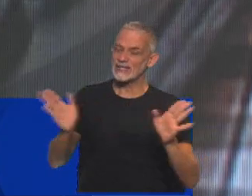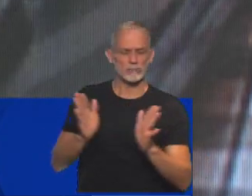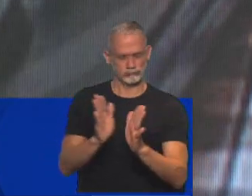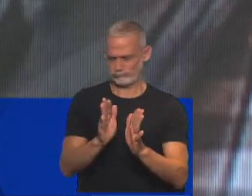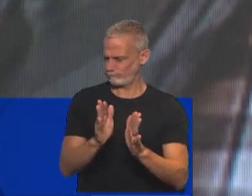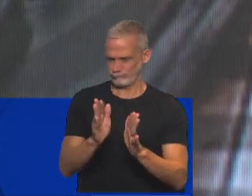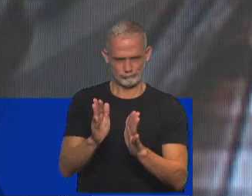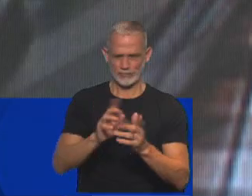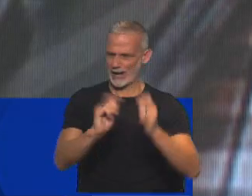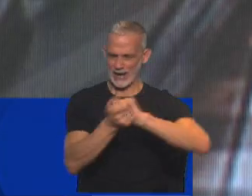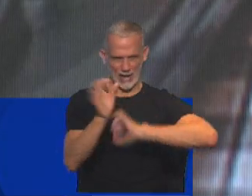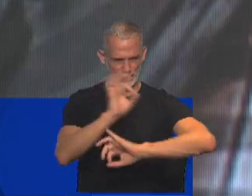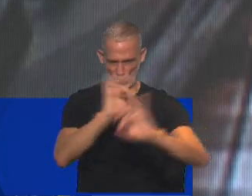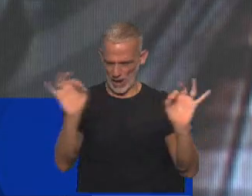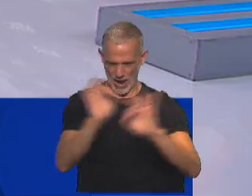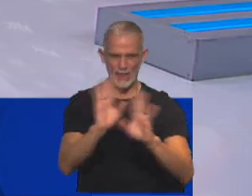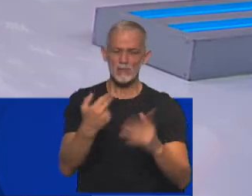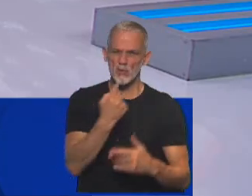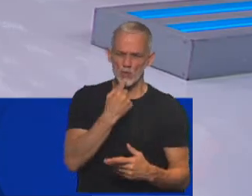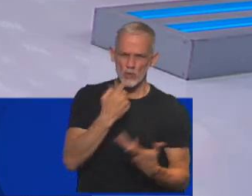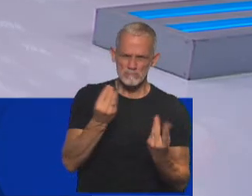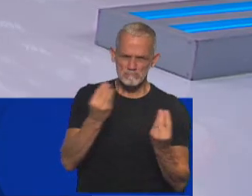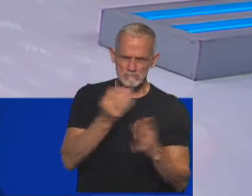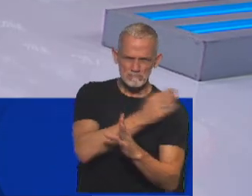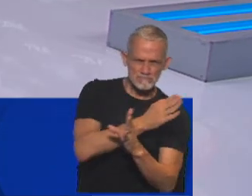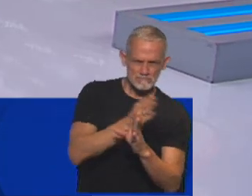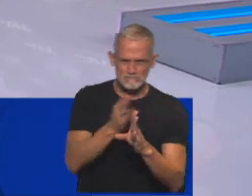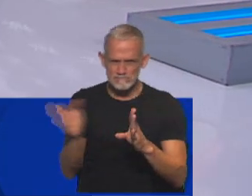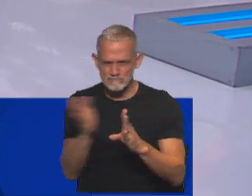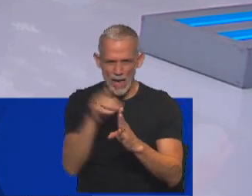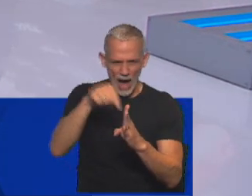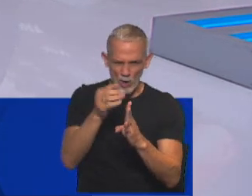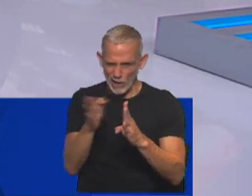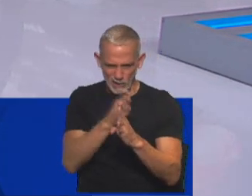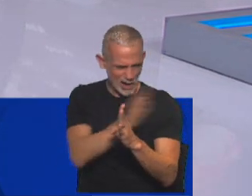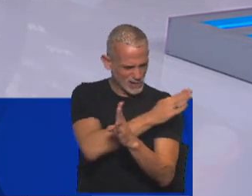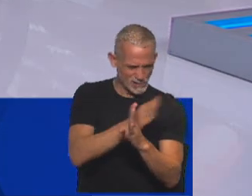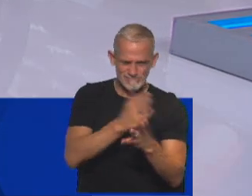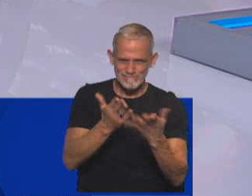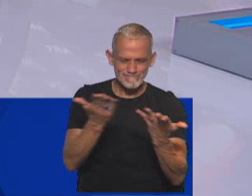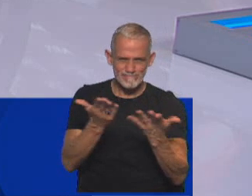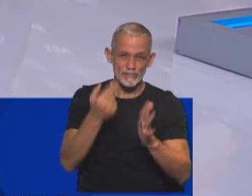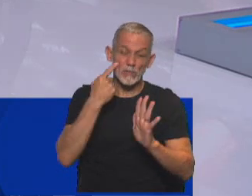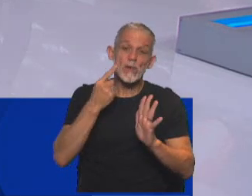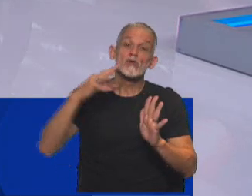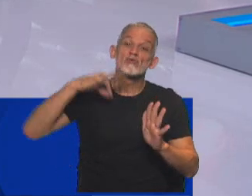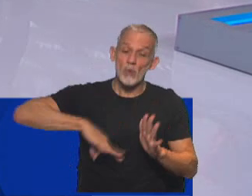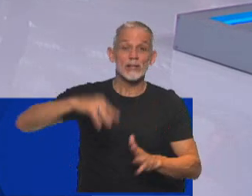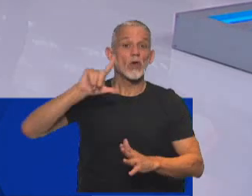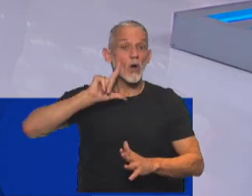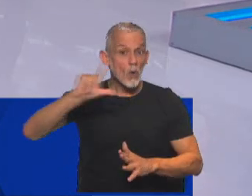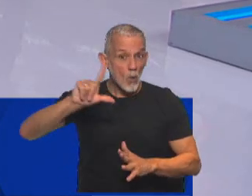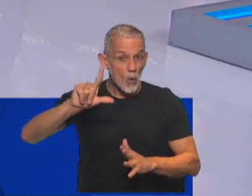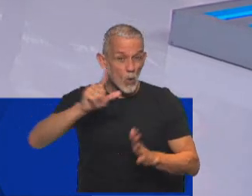haber cambios, porque no hay muchas dudas en cuanto a eso. Bien. Y muy probablemente para el mes de sueldo de julio ya vamos